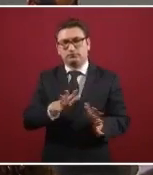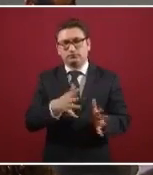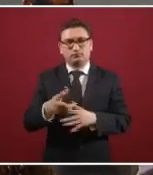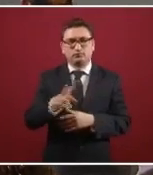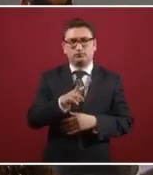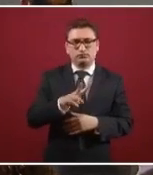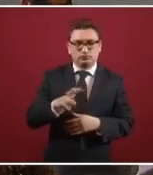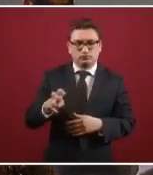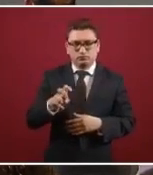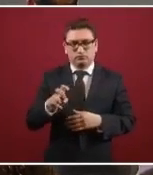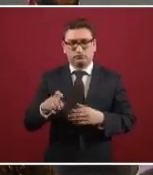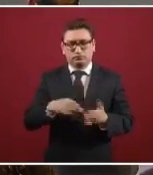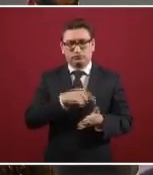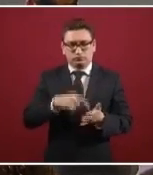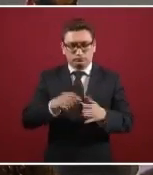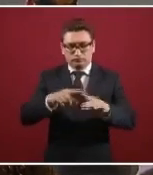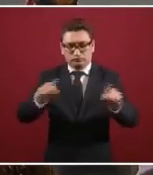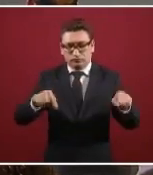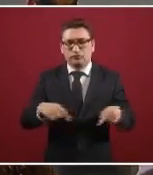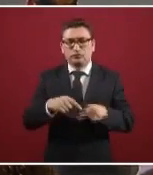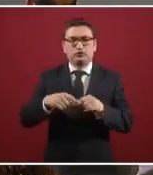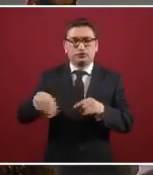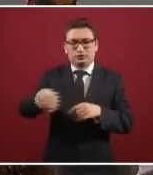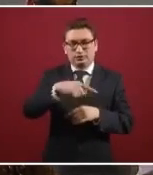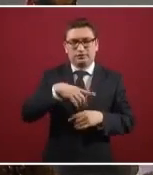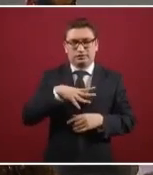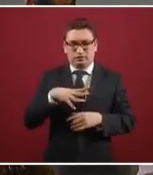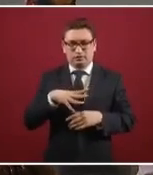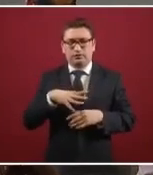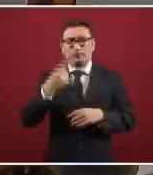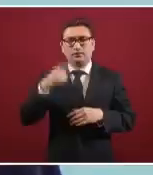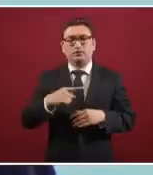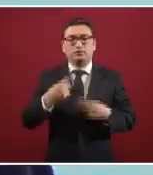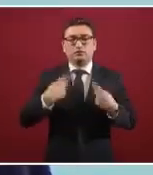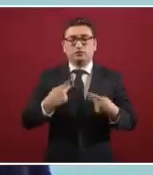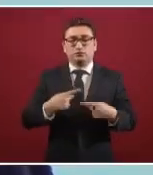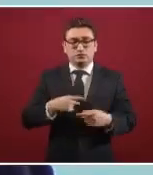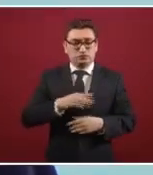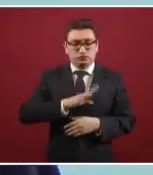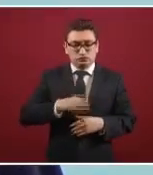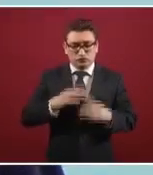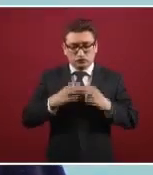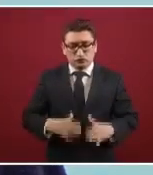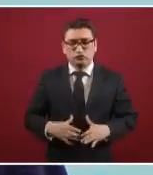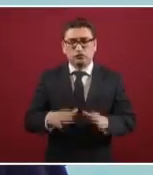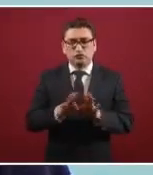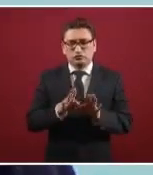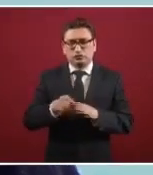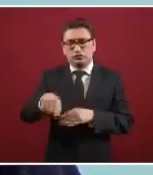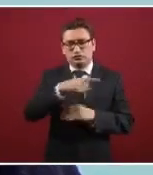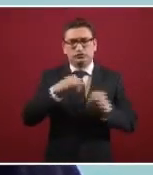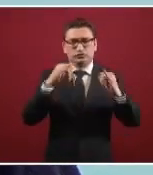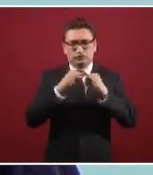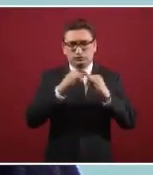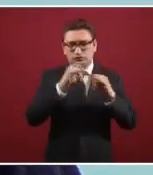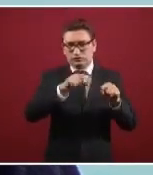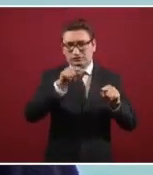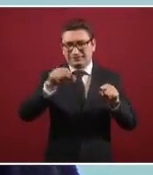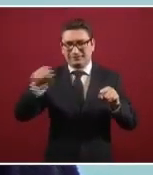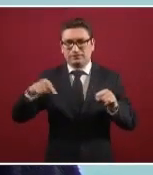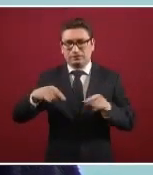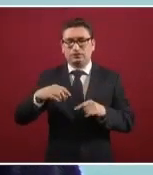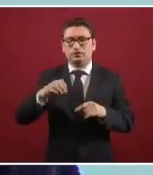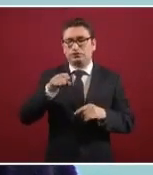250 anfiteatros que hay en el país para corroborar la situación en la que se encuentran estas instituciones, y que